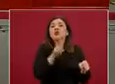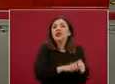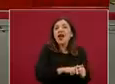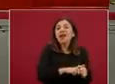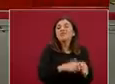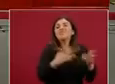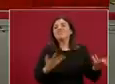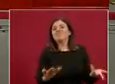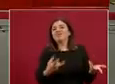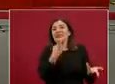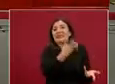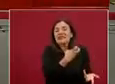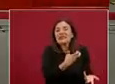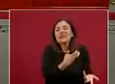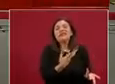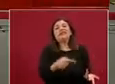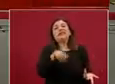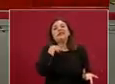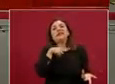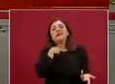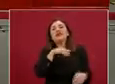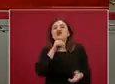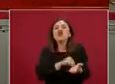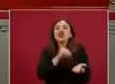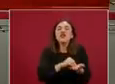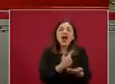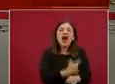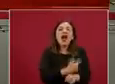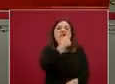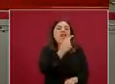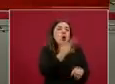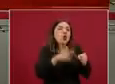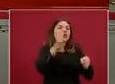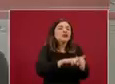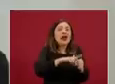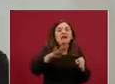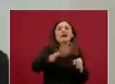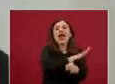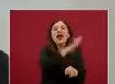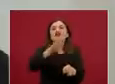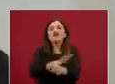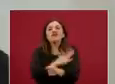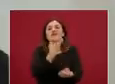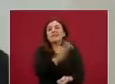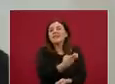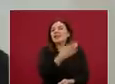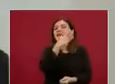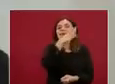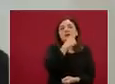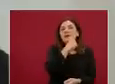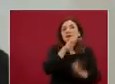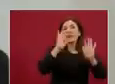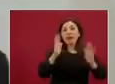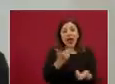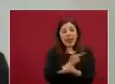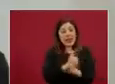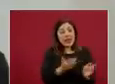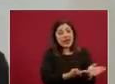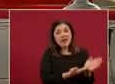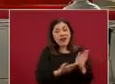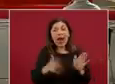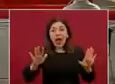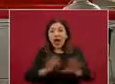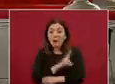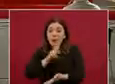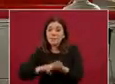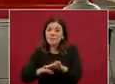lo cual en su momento esté afectando la saturación hospitalaria y entonces que esto no permita que el indicador baje del nivel